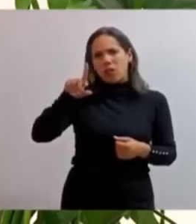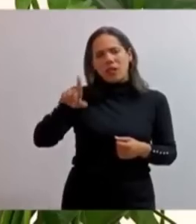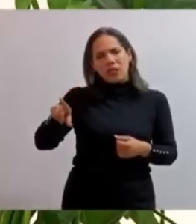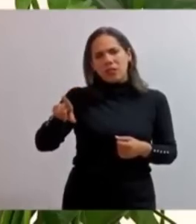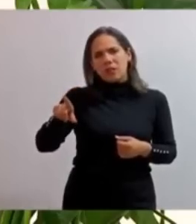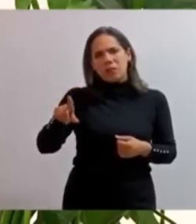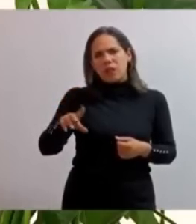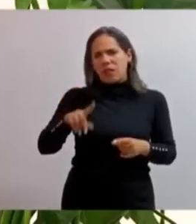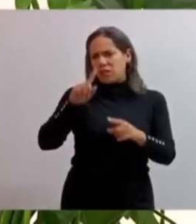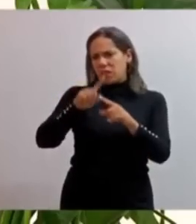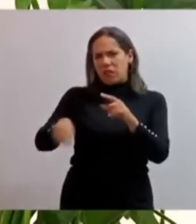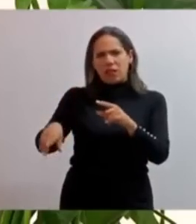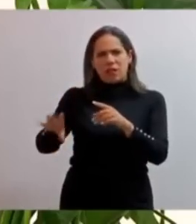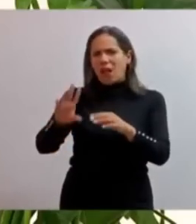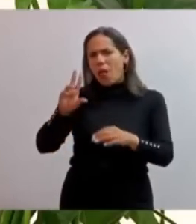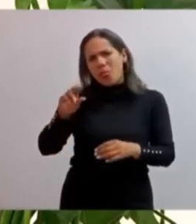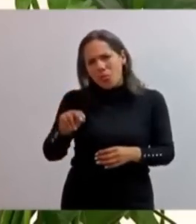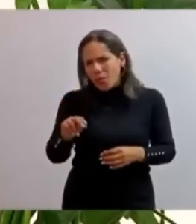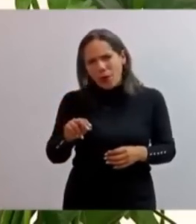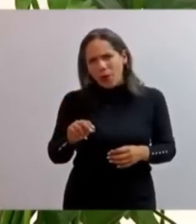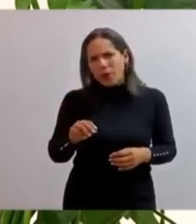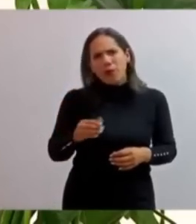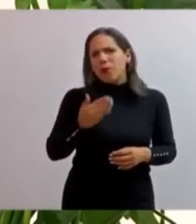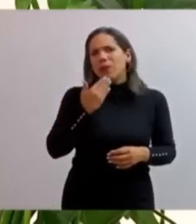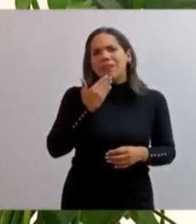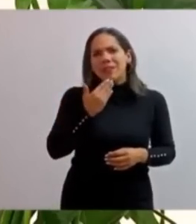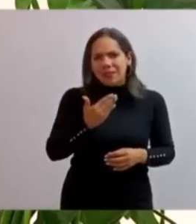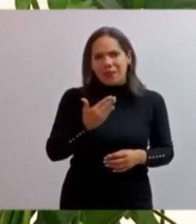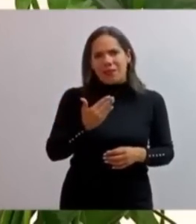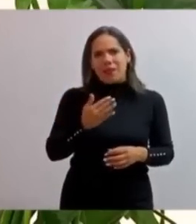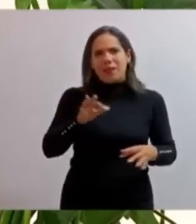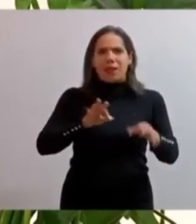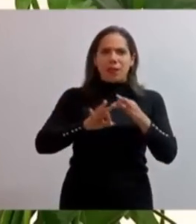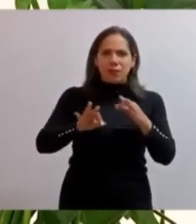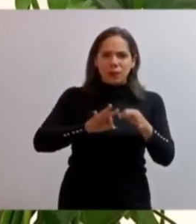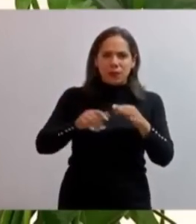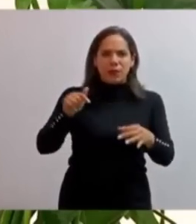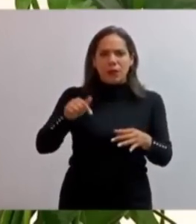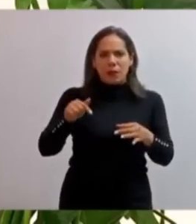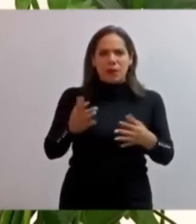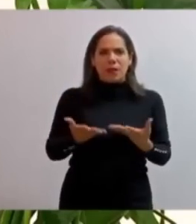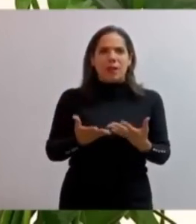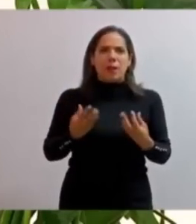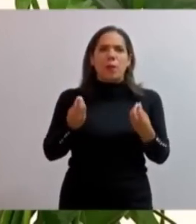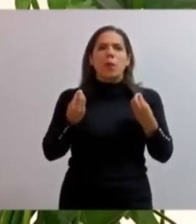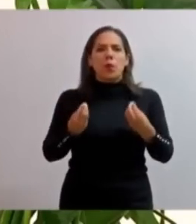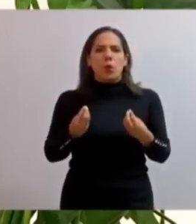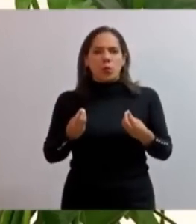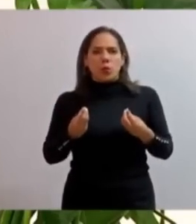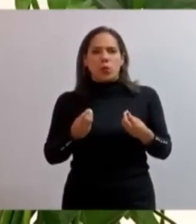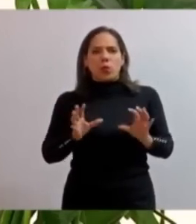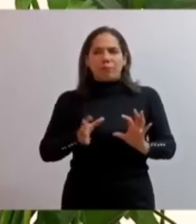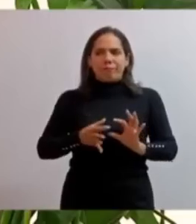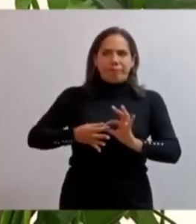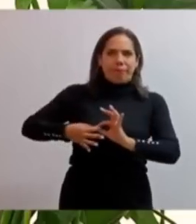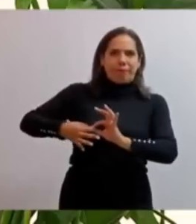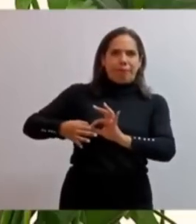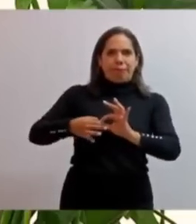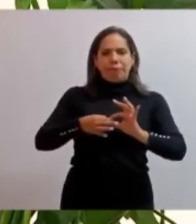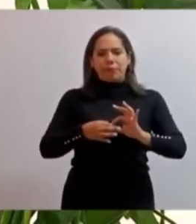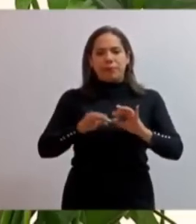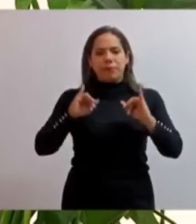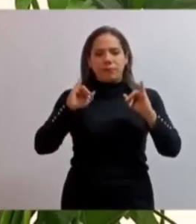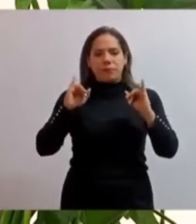eso, porque de hecho hay un trabajo excelente que a mí me parece